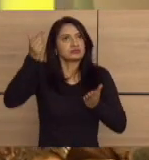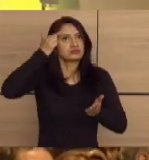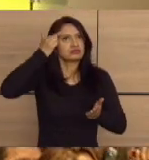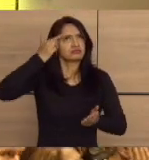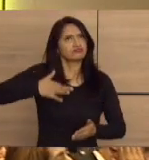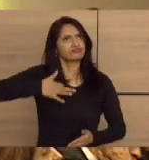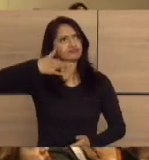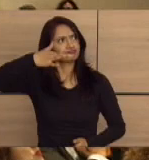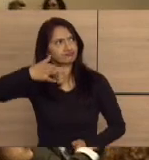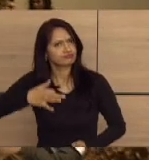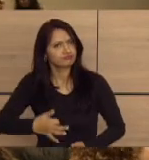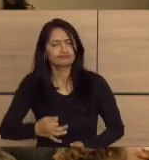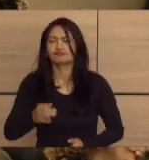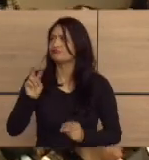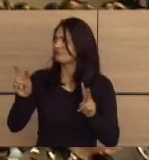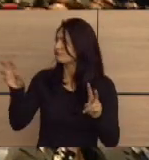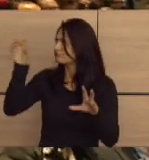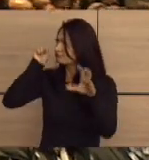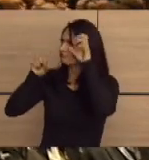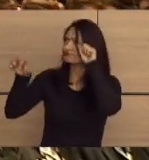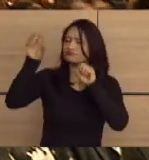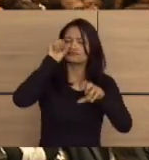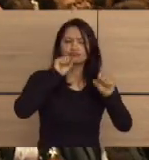ética y realmente va a poder